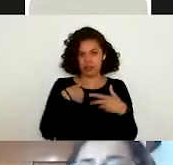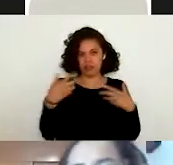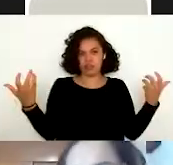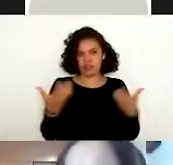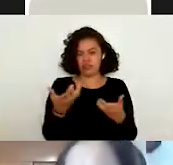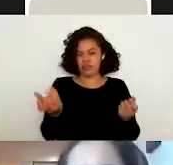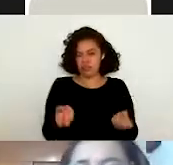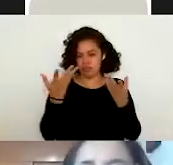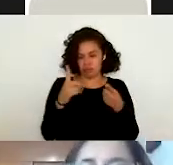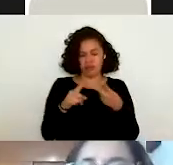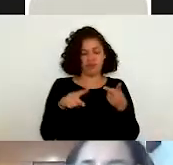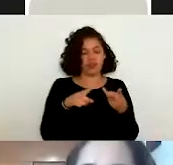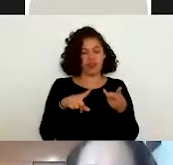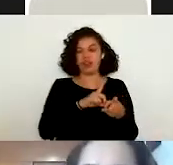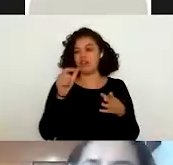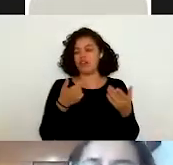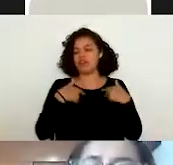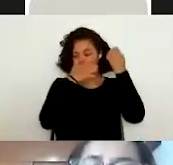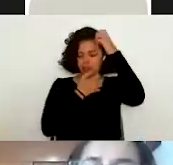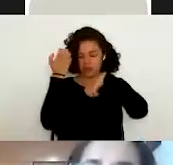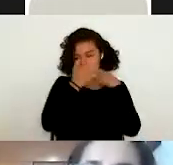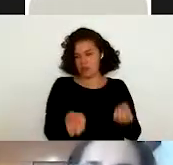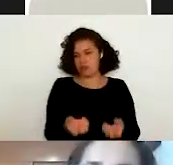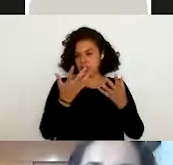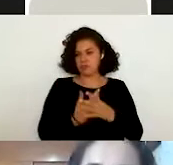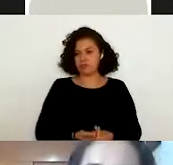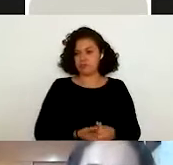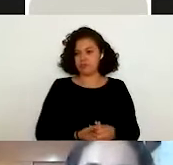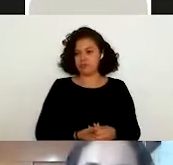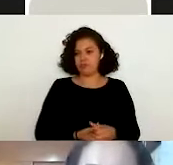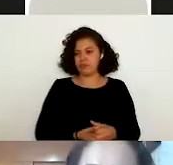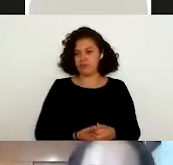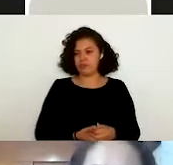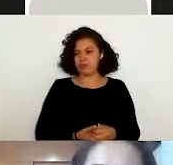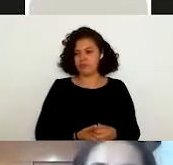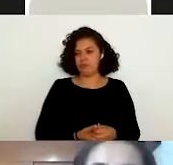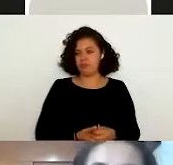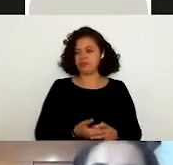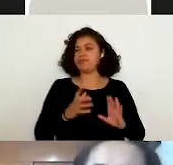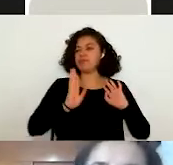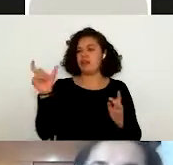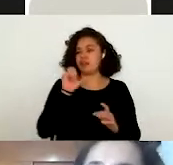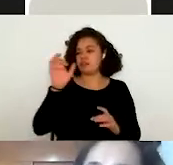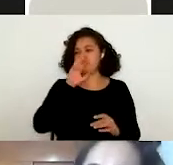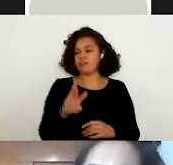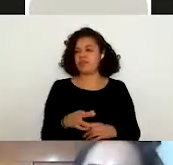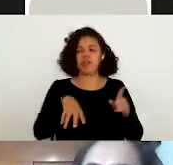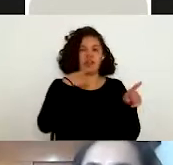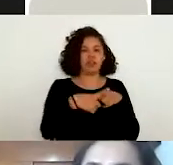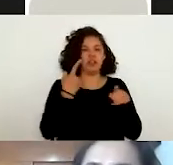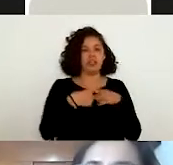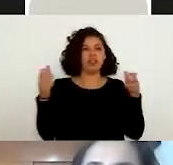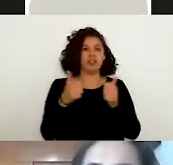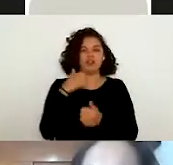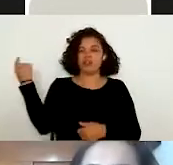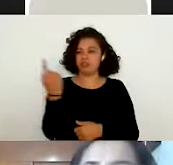y posteriormente en evaluarlo, ¿no? Entonces ahí responderíamos al cuándo. ¿Quiénes y con qué? Tiene que